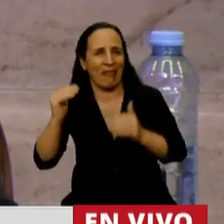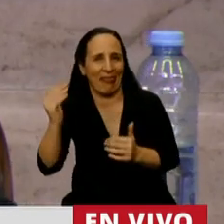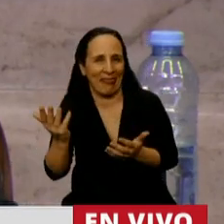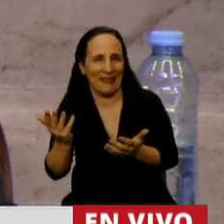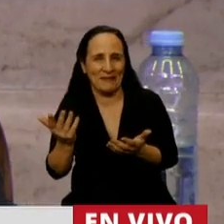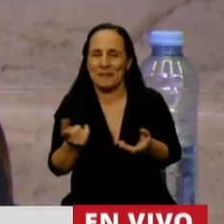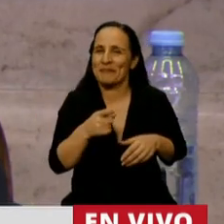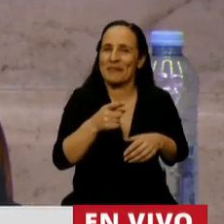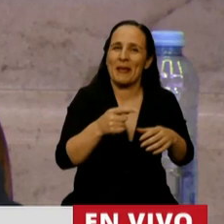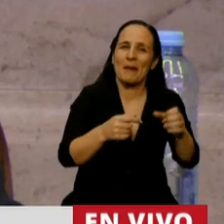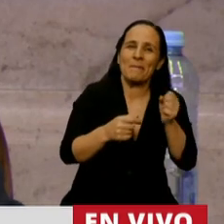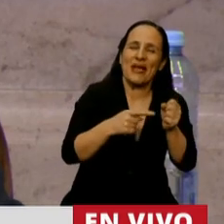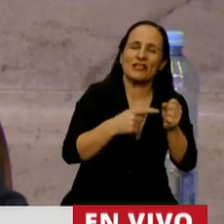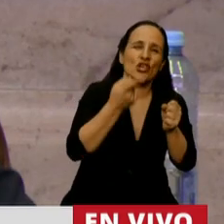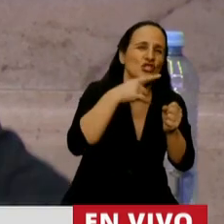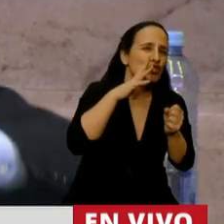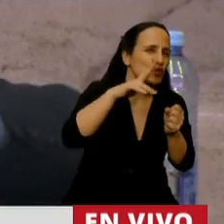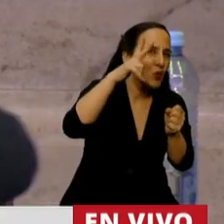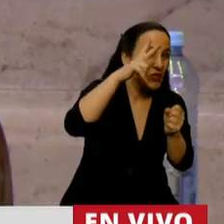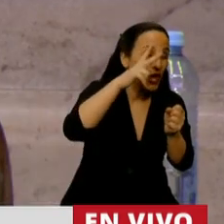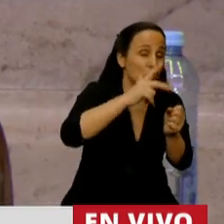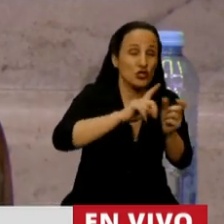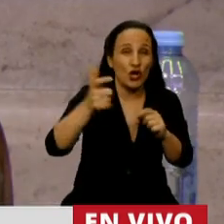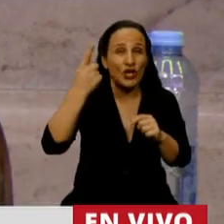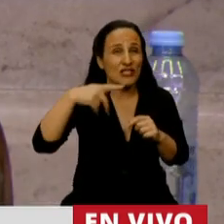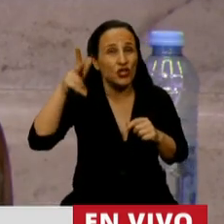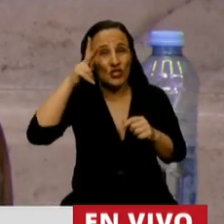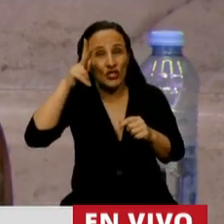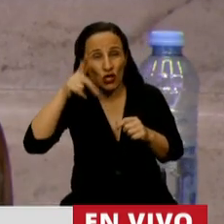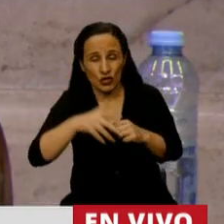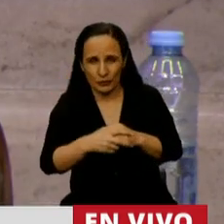de 158 a 188